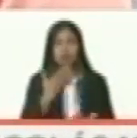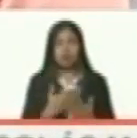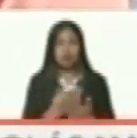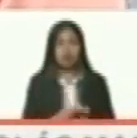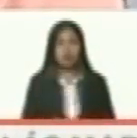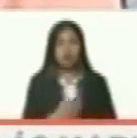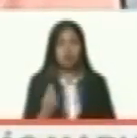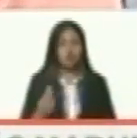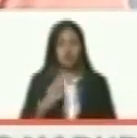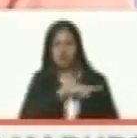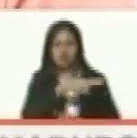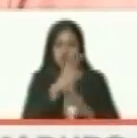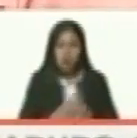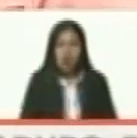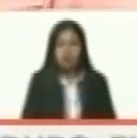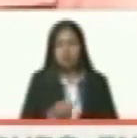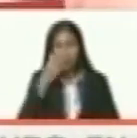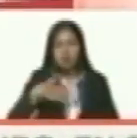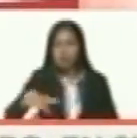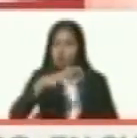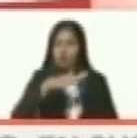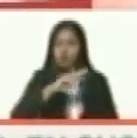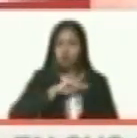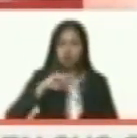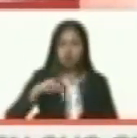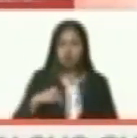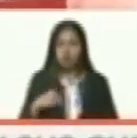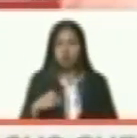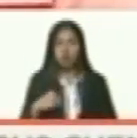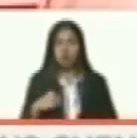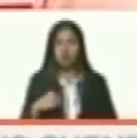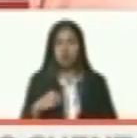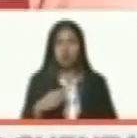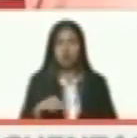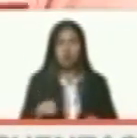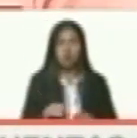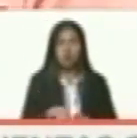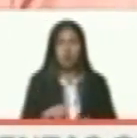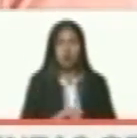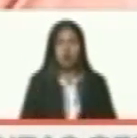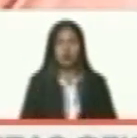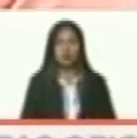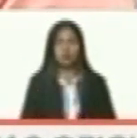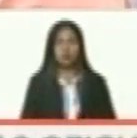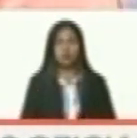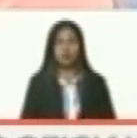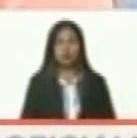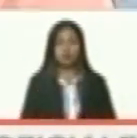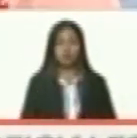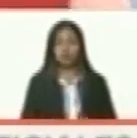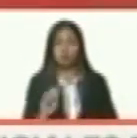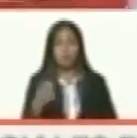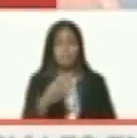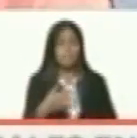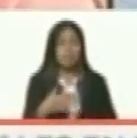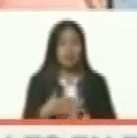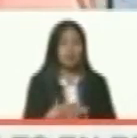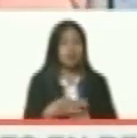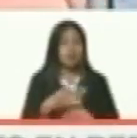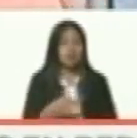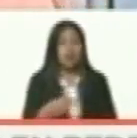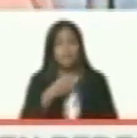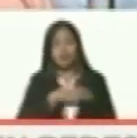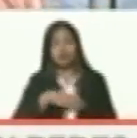Como Poder Popular, nosotros estamos, ¿cómo le digo? Somos los primeros interesados en que misiones